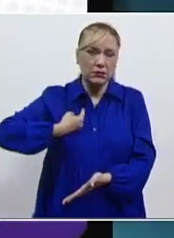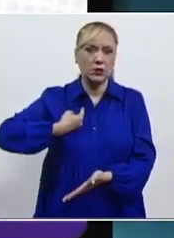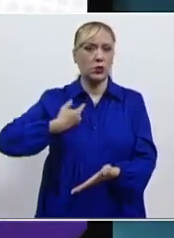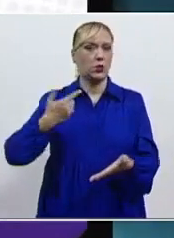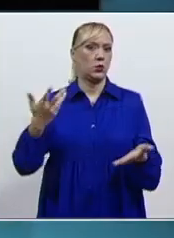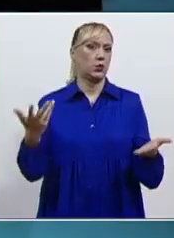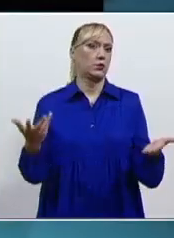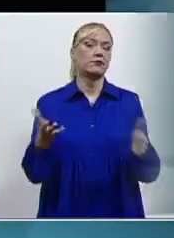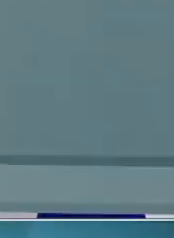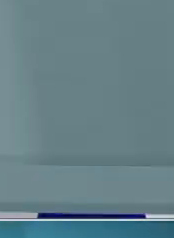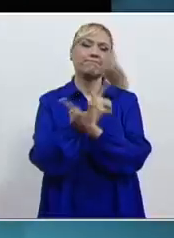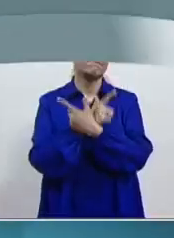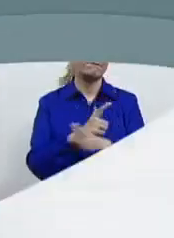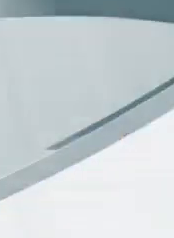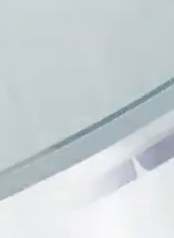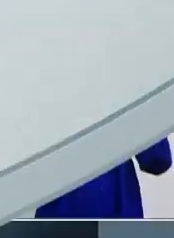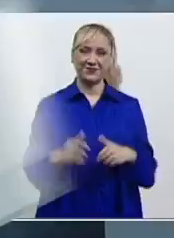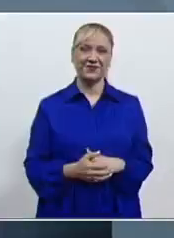imputaban.